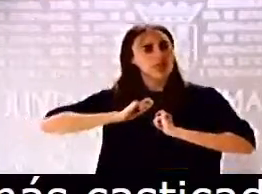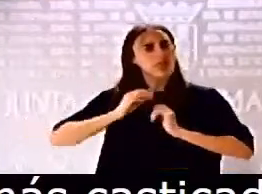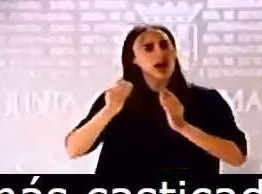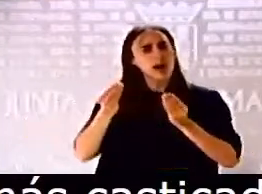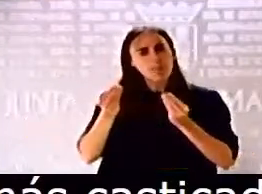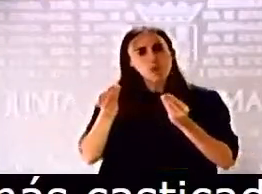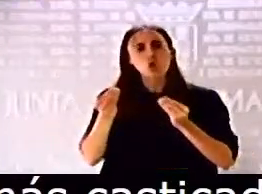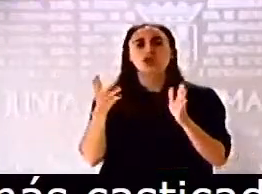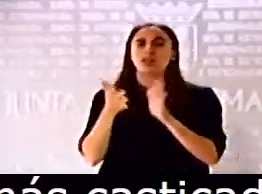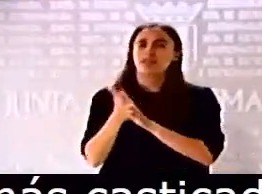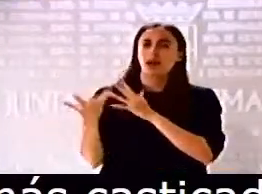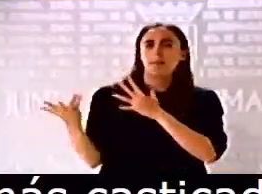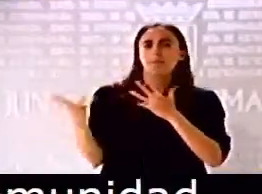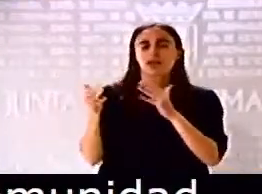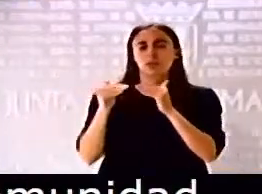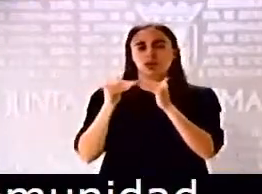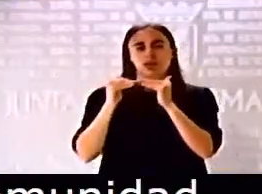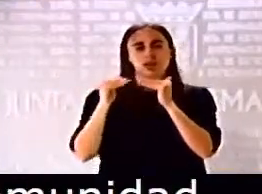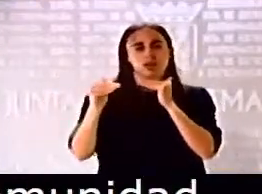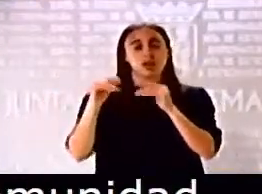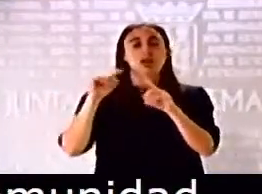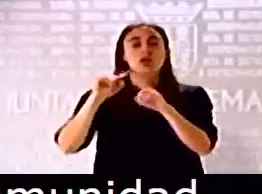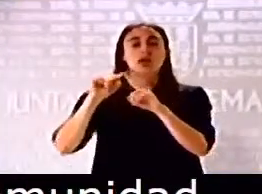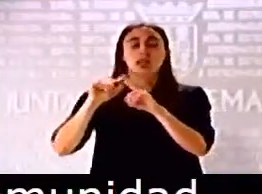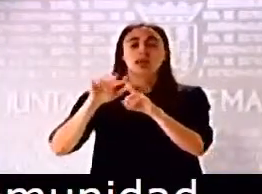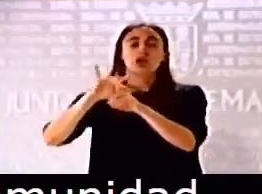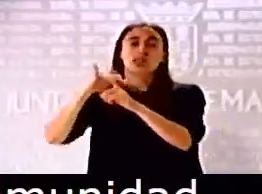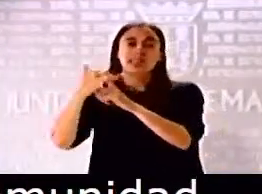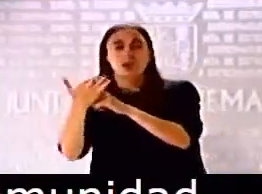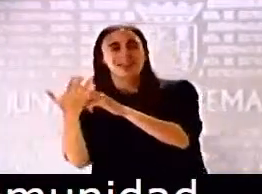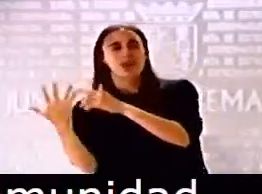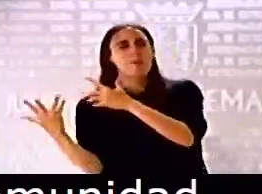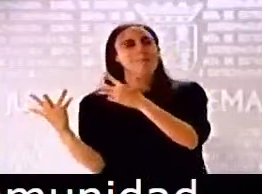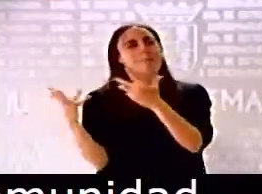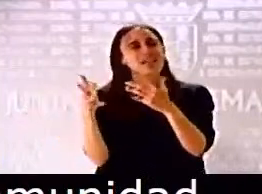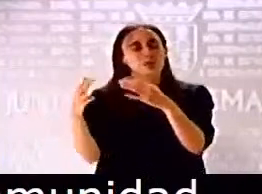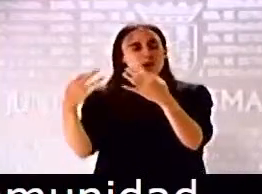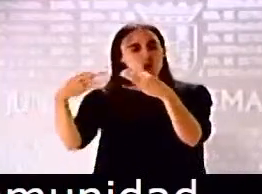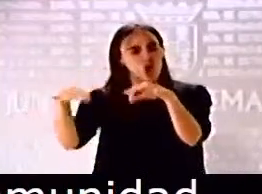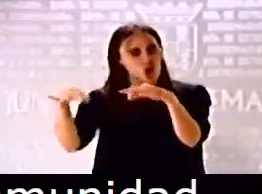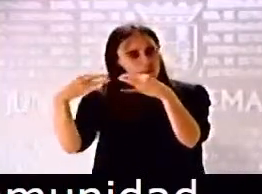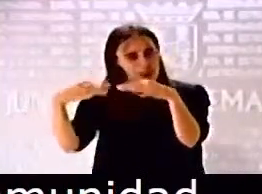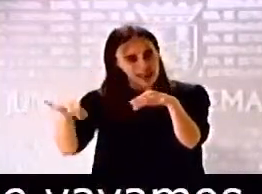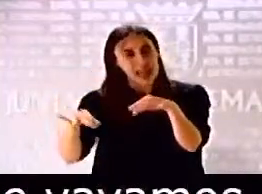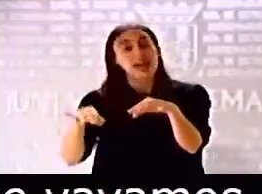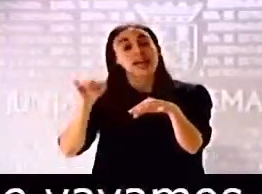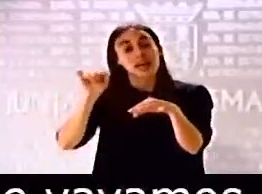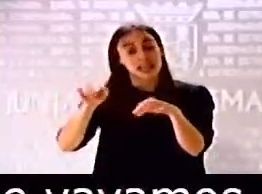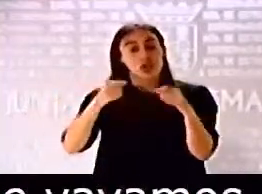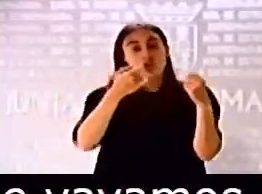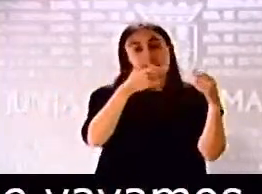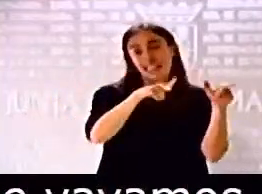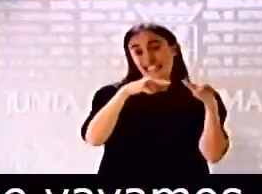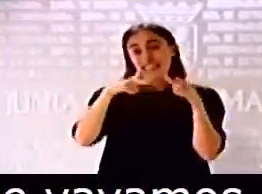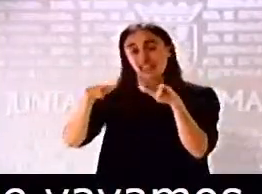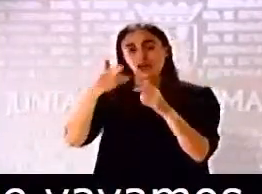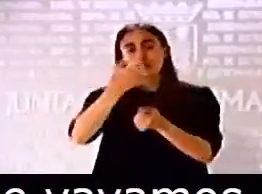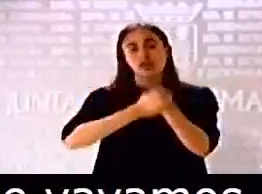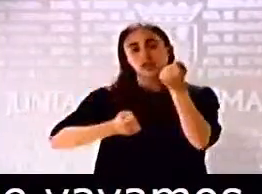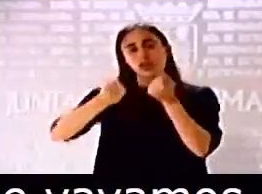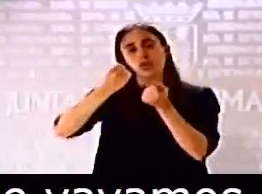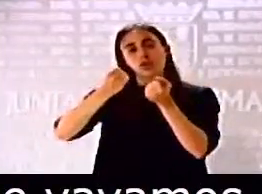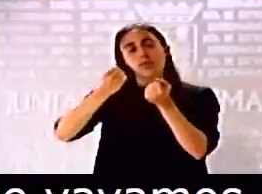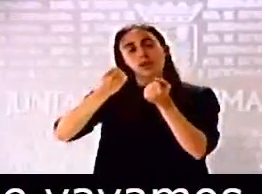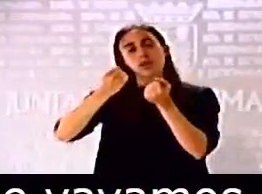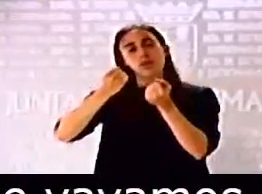vayamos transitando hacia un escenario de cierta normalidad y que esos sectores económicos vuelvan